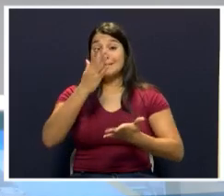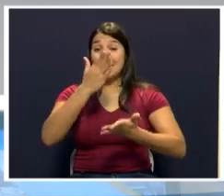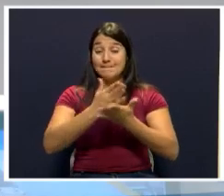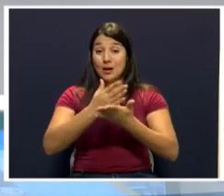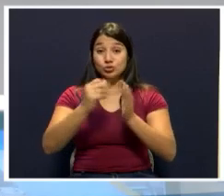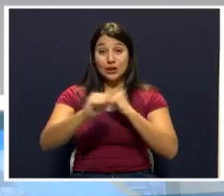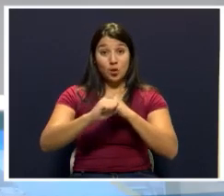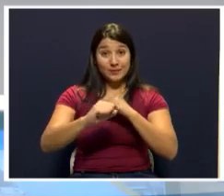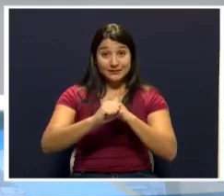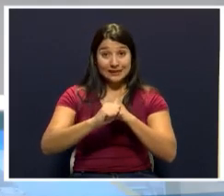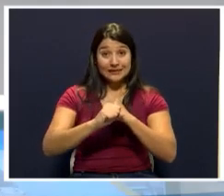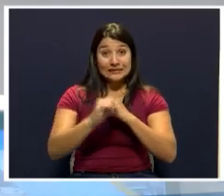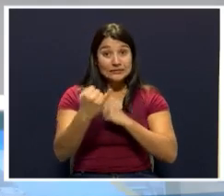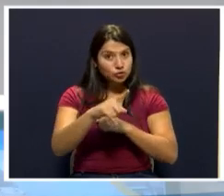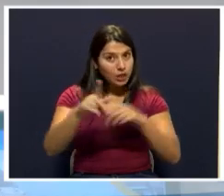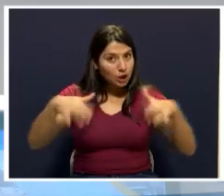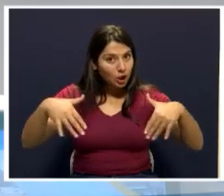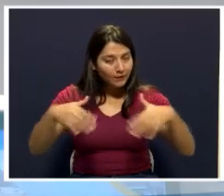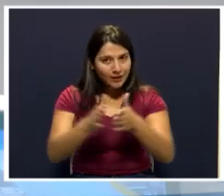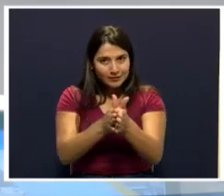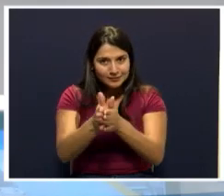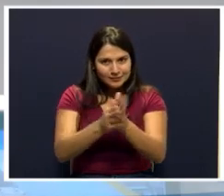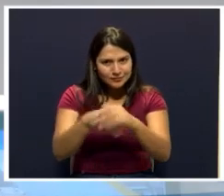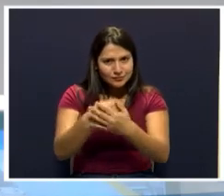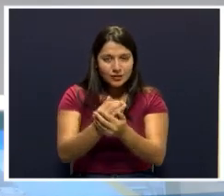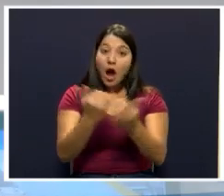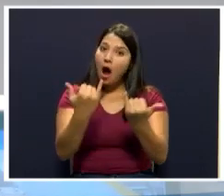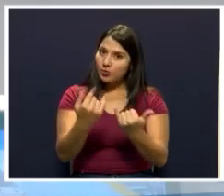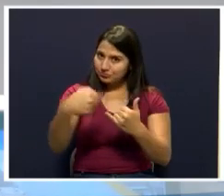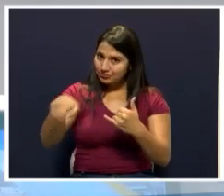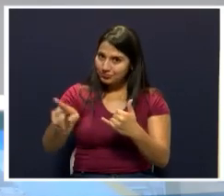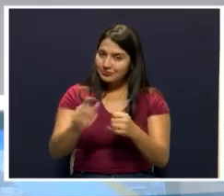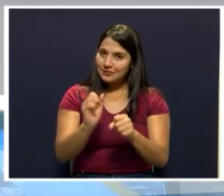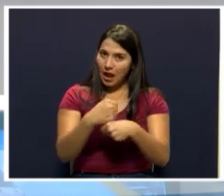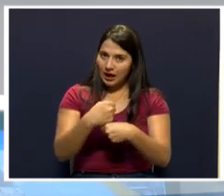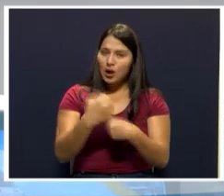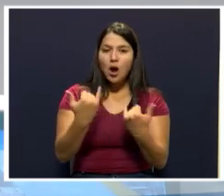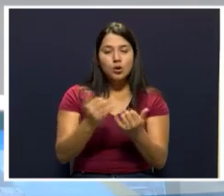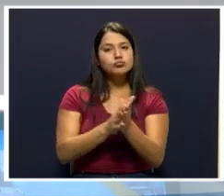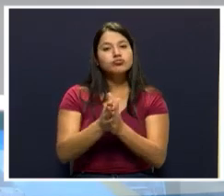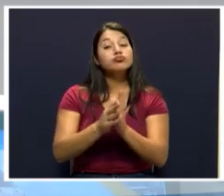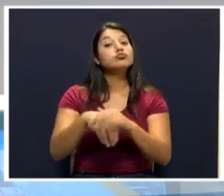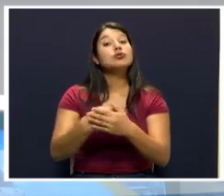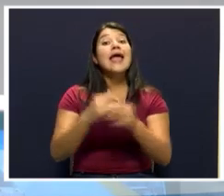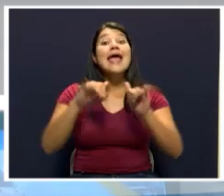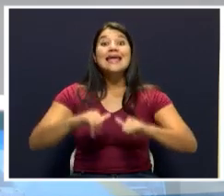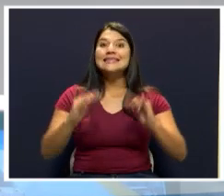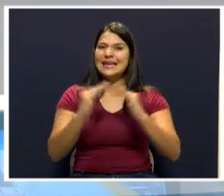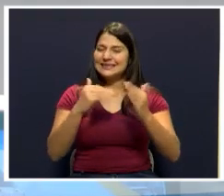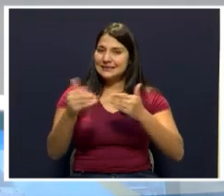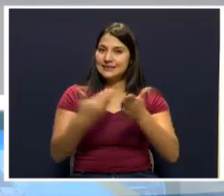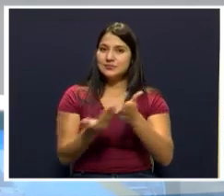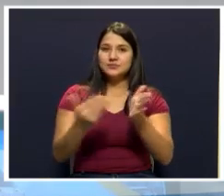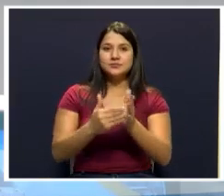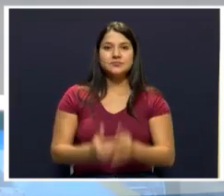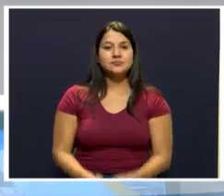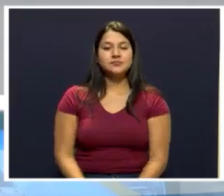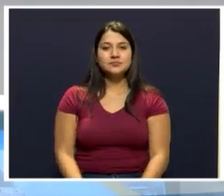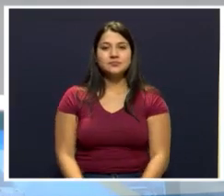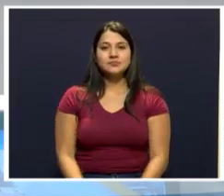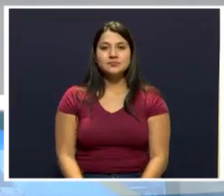pausa comercial. Si no se lavó las manos, hágalo. Lávese las manos, quédese en casa. Enseguida volvemos.